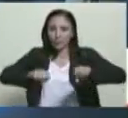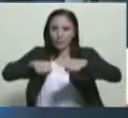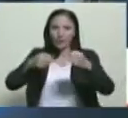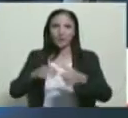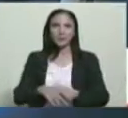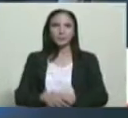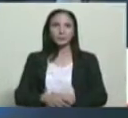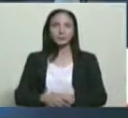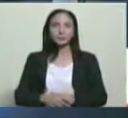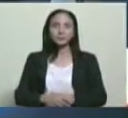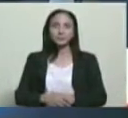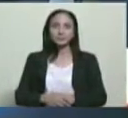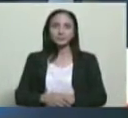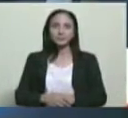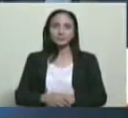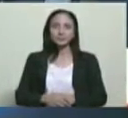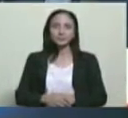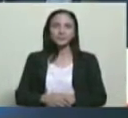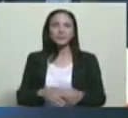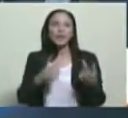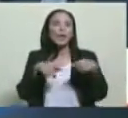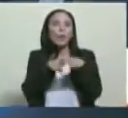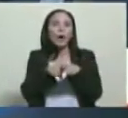también los peces,